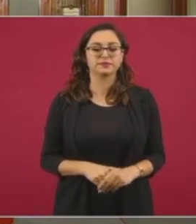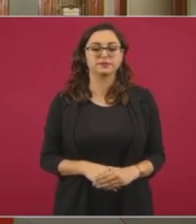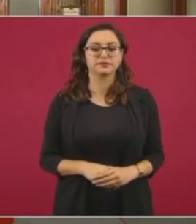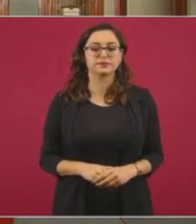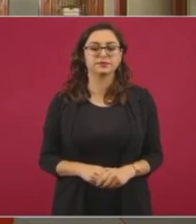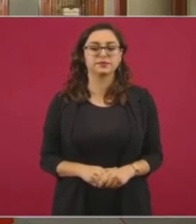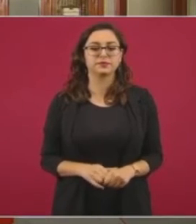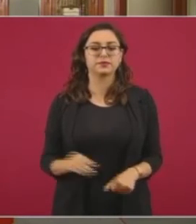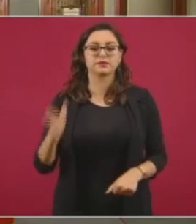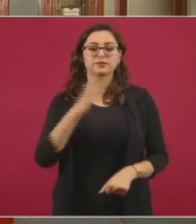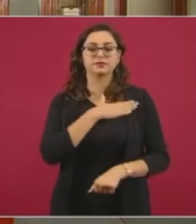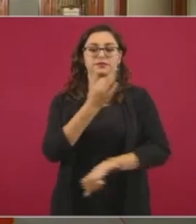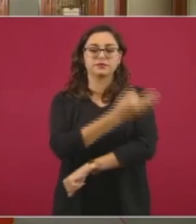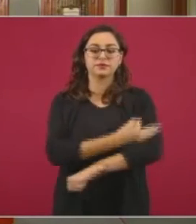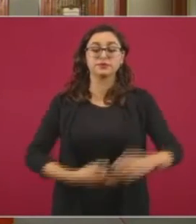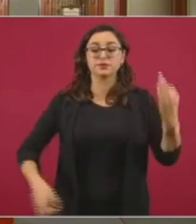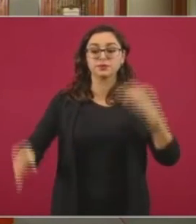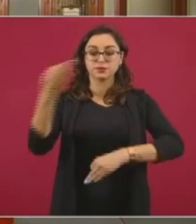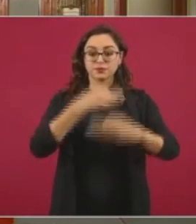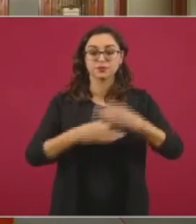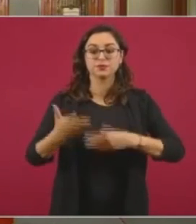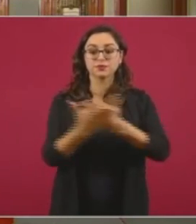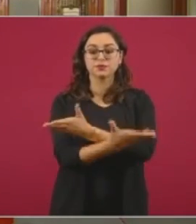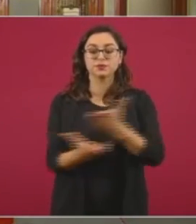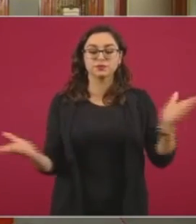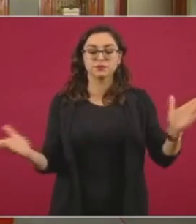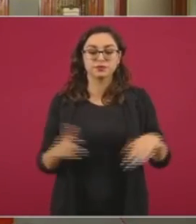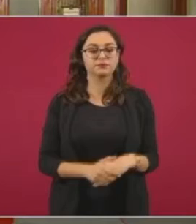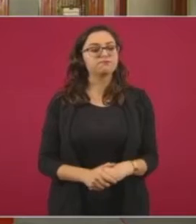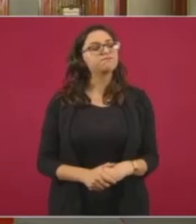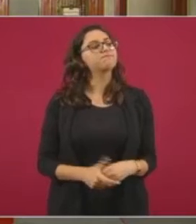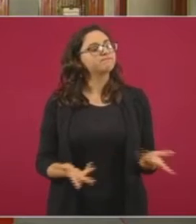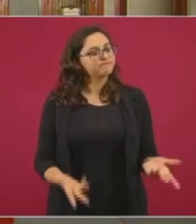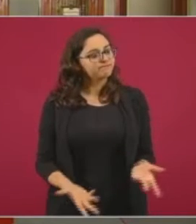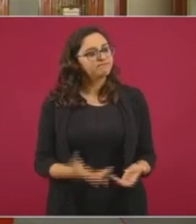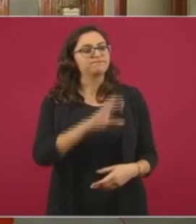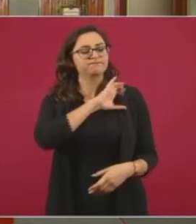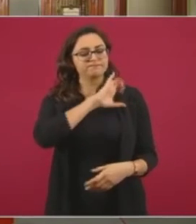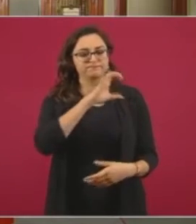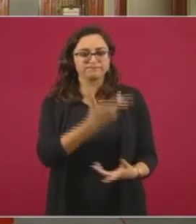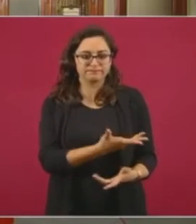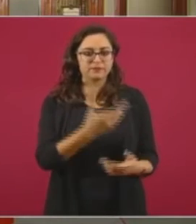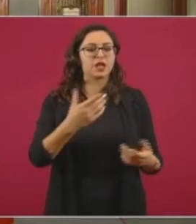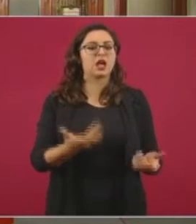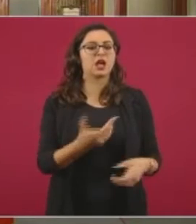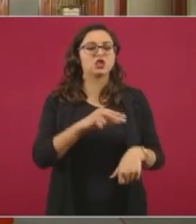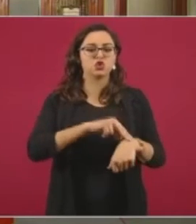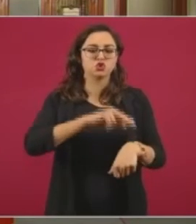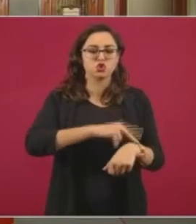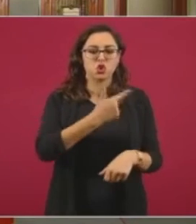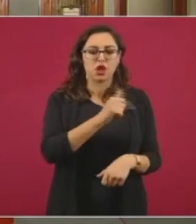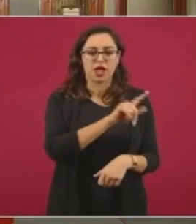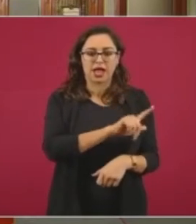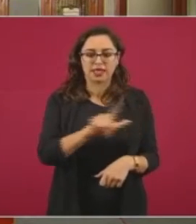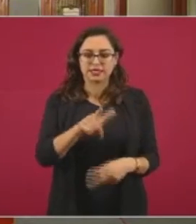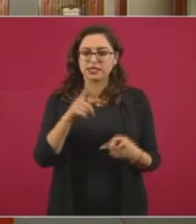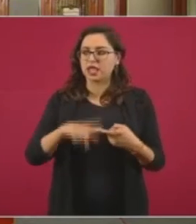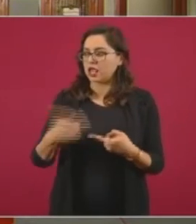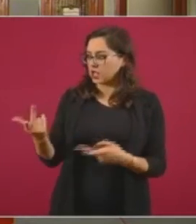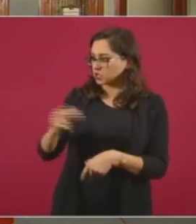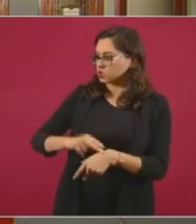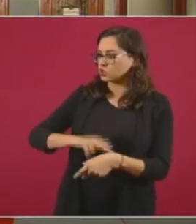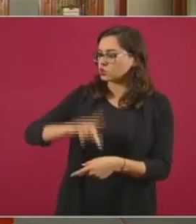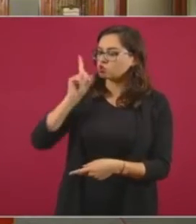Muy buenas tardes a todos los presentes. Estimado subsecretario doctor López-Gatell, doctora Alexe de la Torre, directora general de